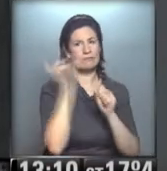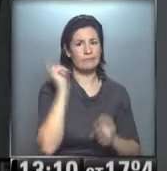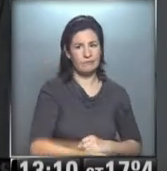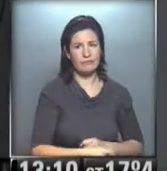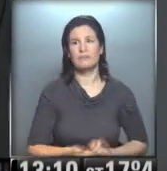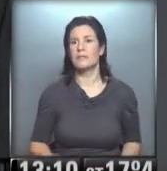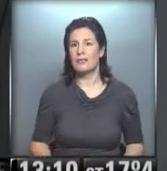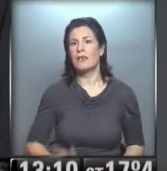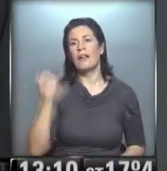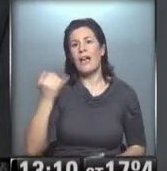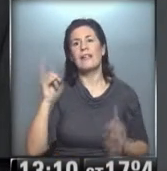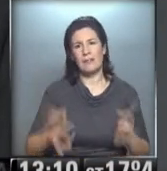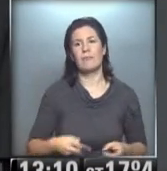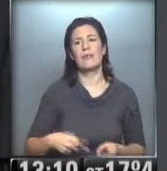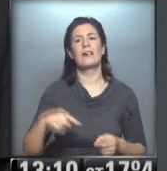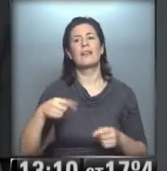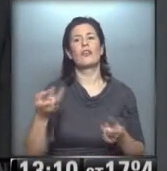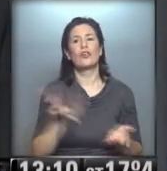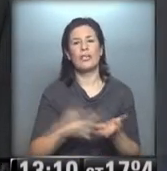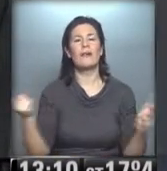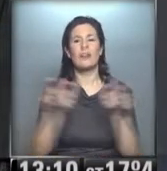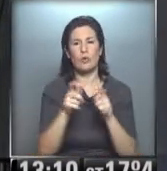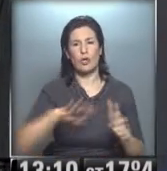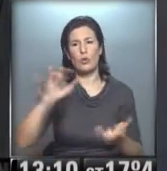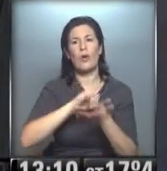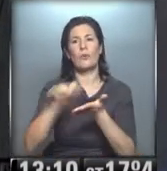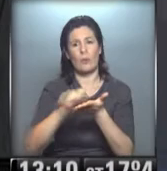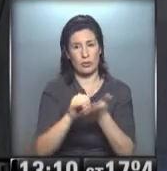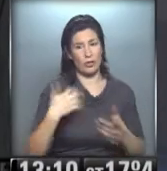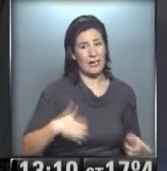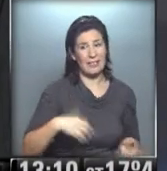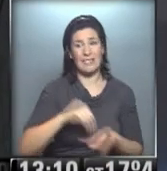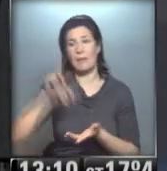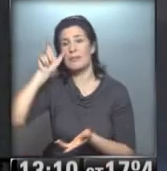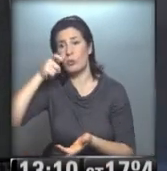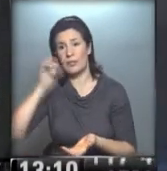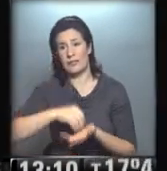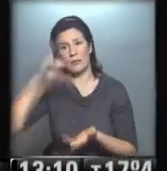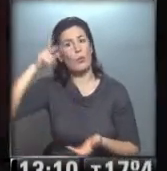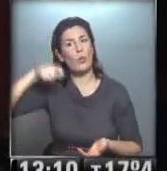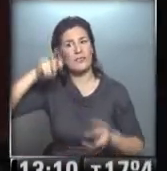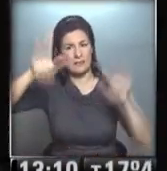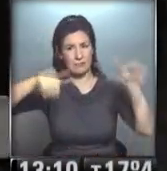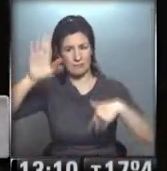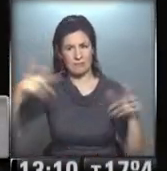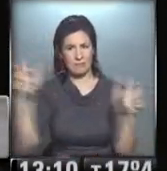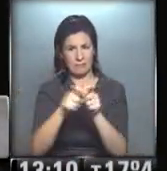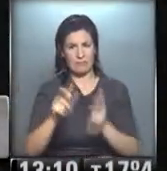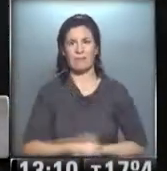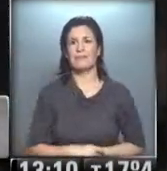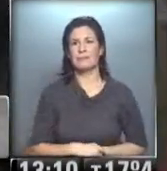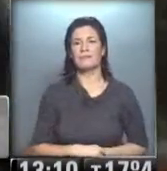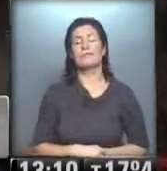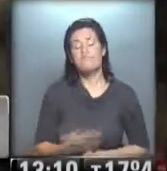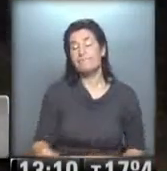nuevo encuentro en nueva york' convocado por el juez griesa con representantes de la argentina y de los fondos buitres como se